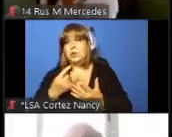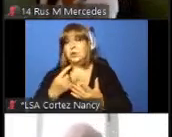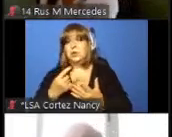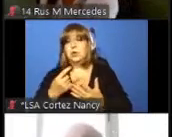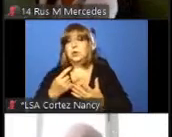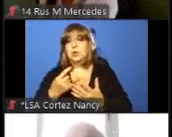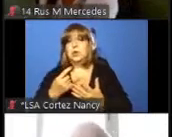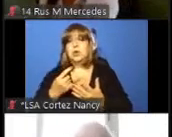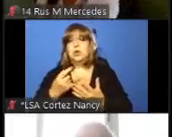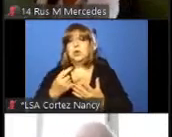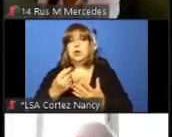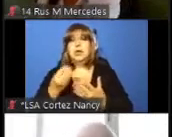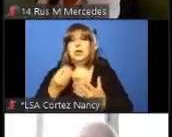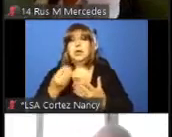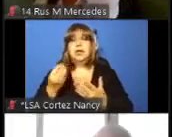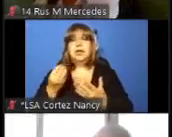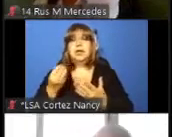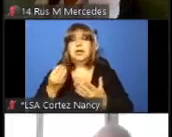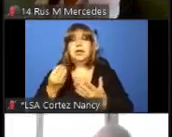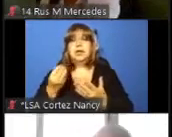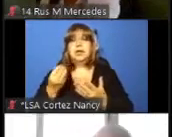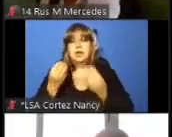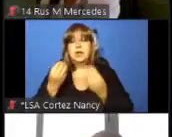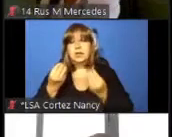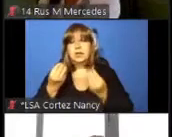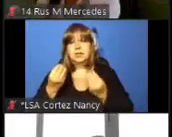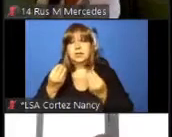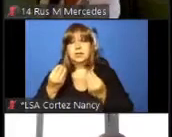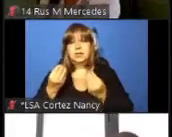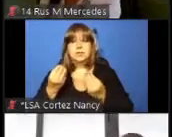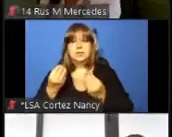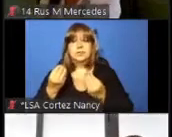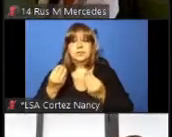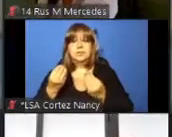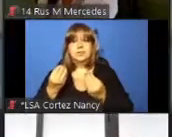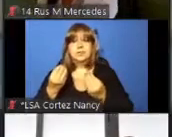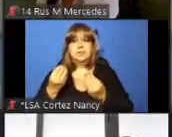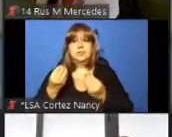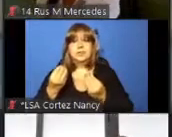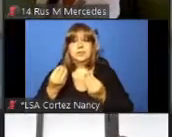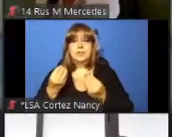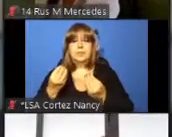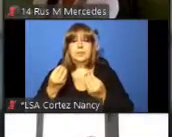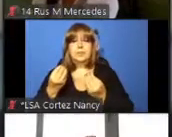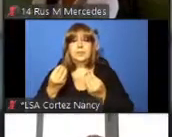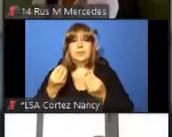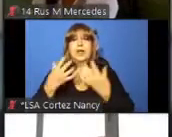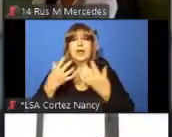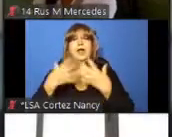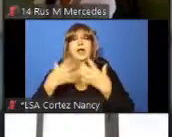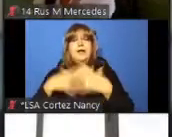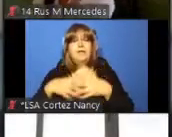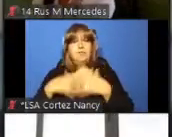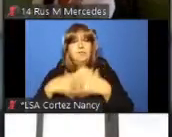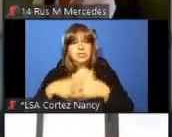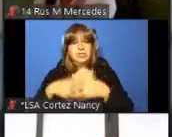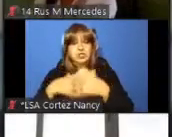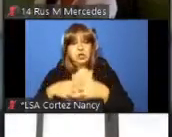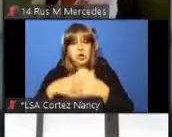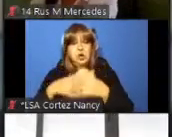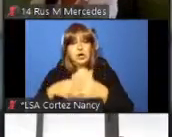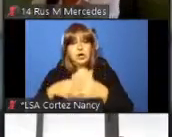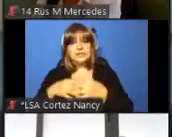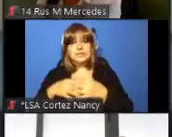sumó que sumó las reflexiones y la educación de responsabilidad social y familiar